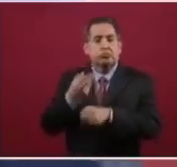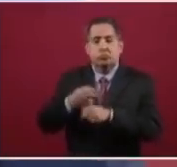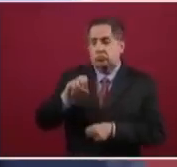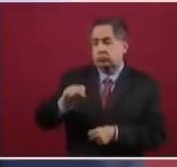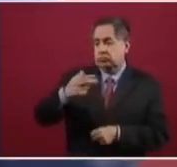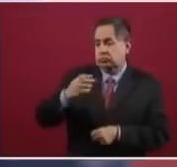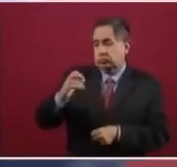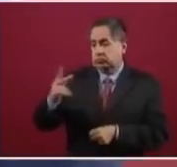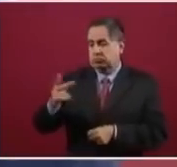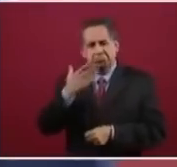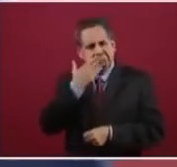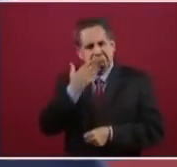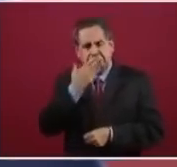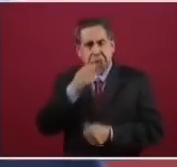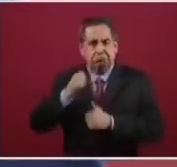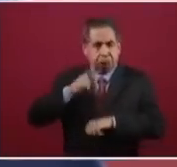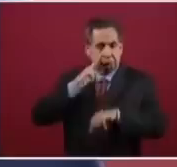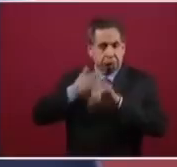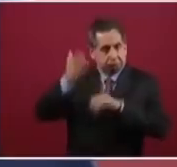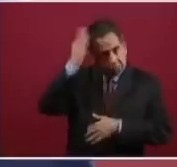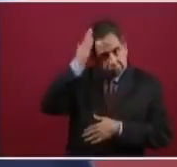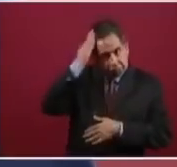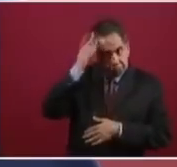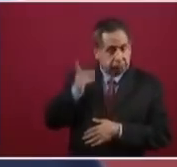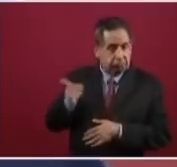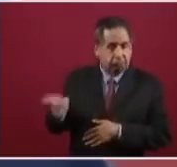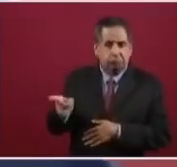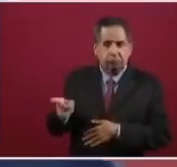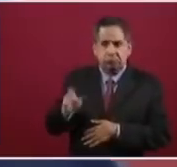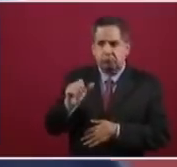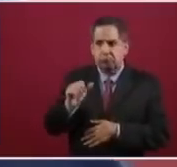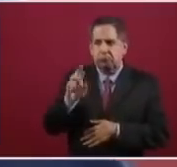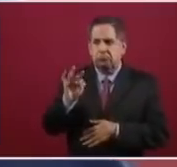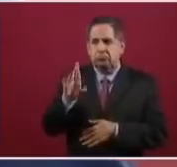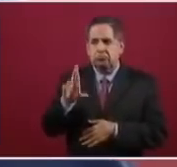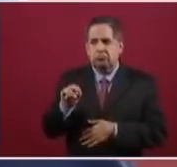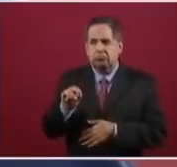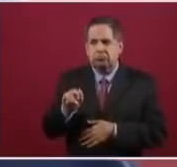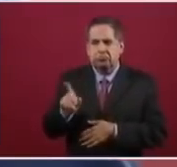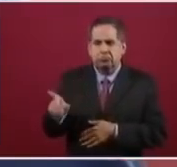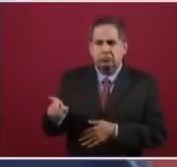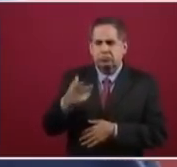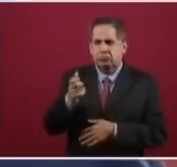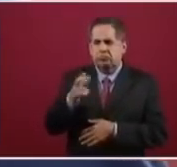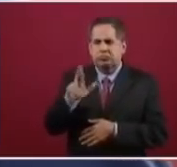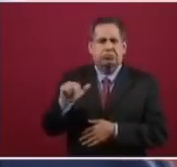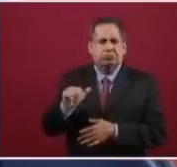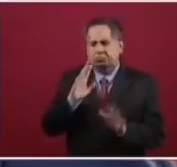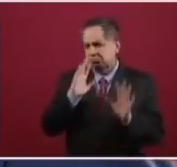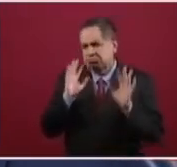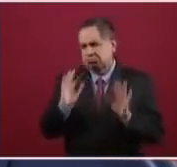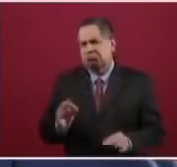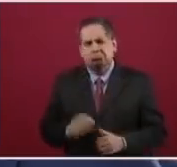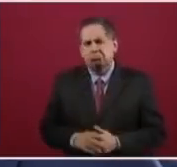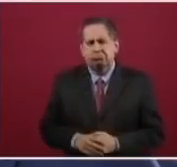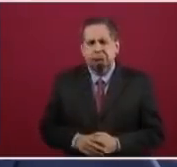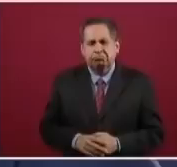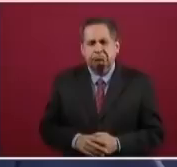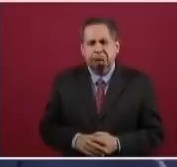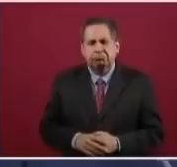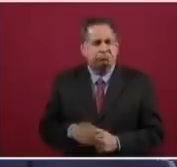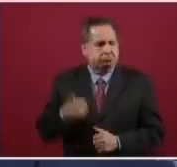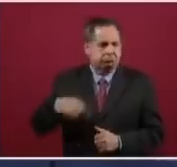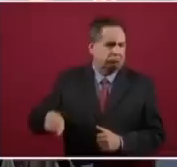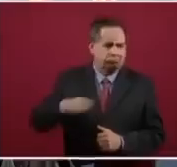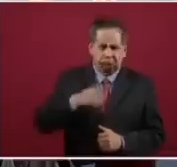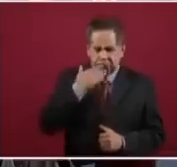hacienda encabezado por arturo herrera que son